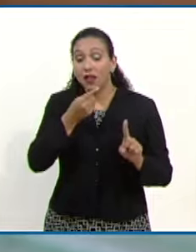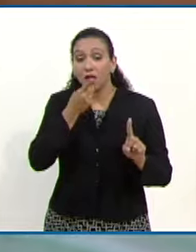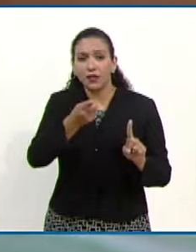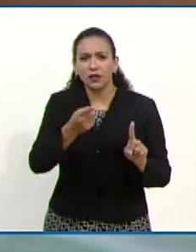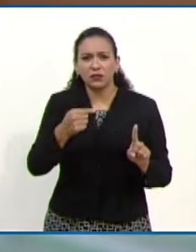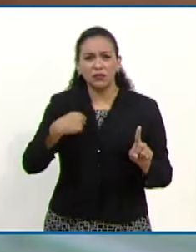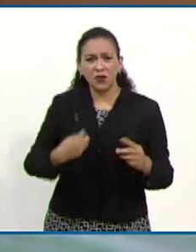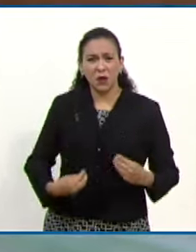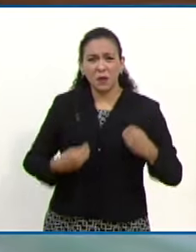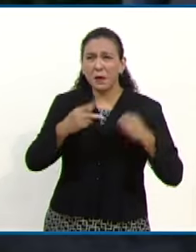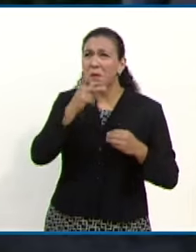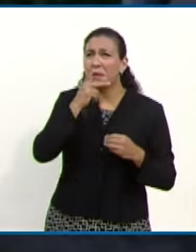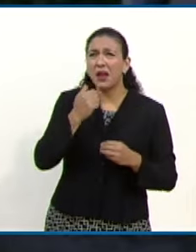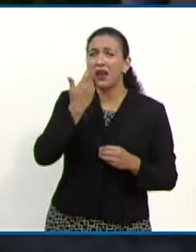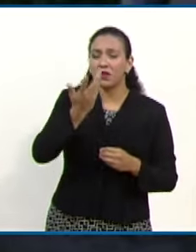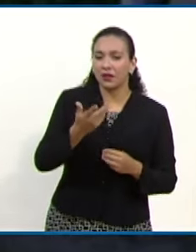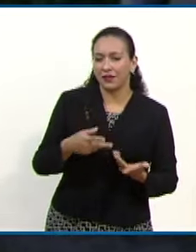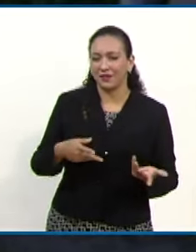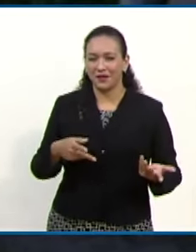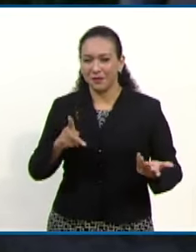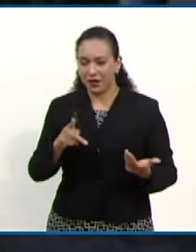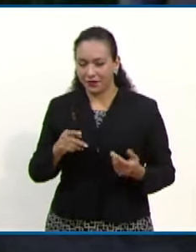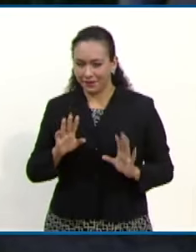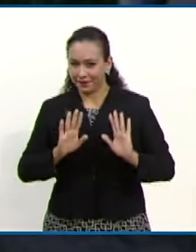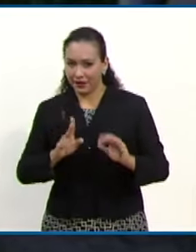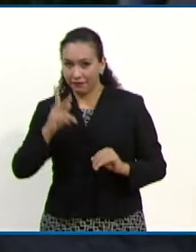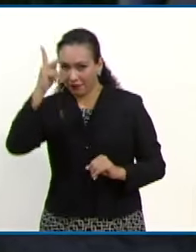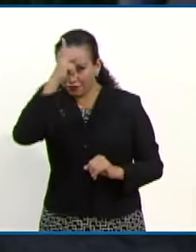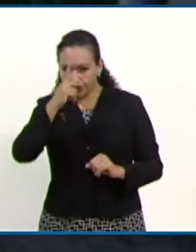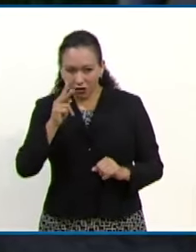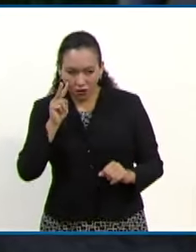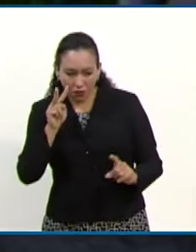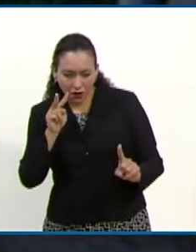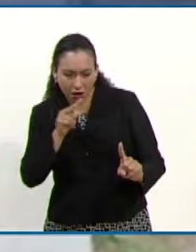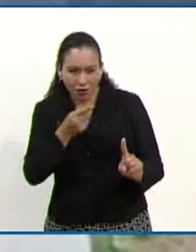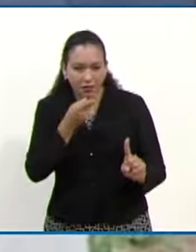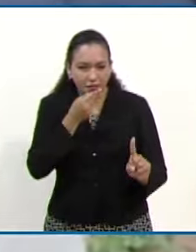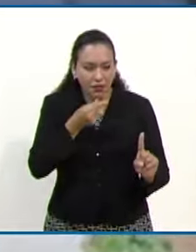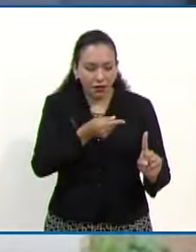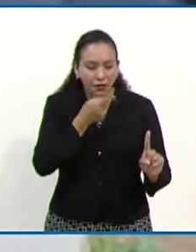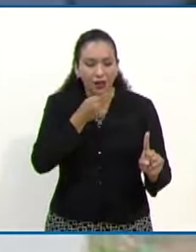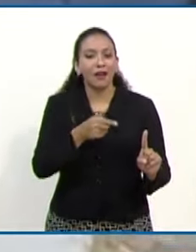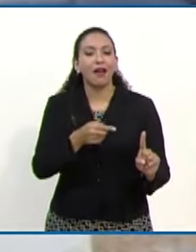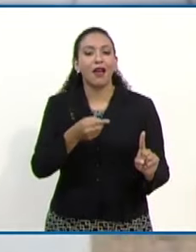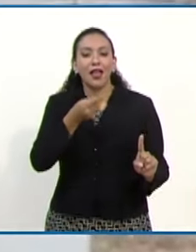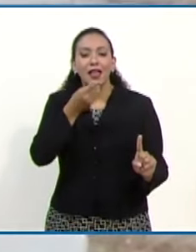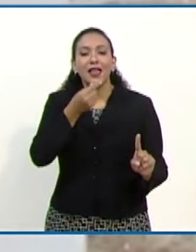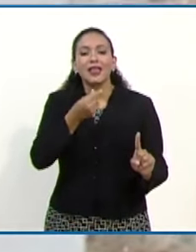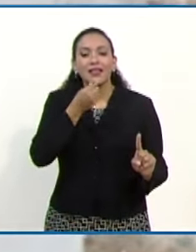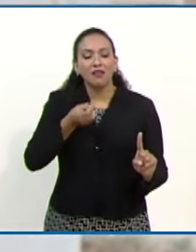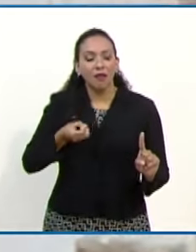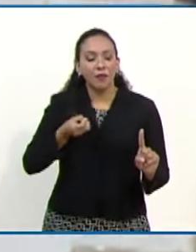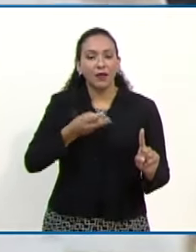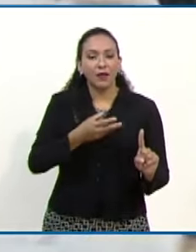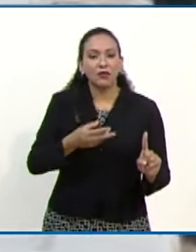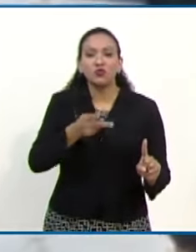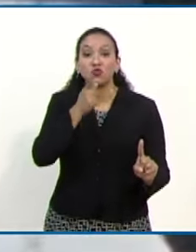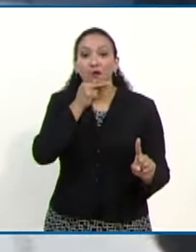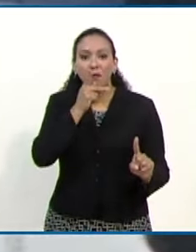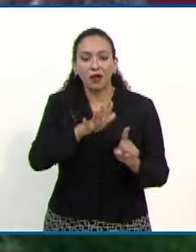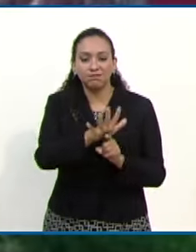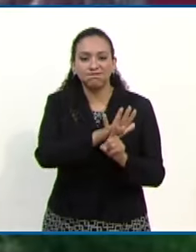vivir con su madre, pero el informe psicológico se desprende que se trata de un discurso aprendido, así como de la interferencia